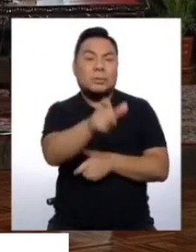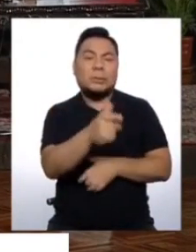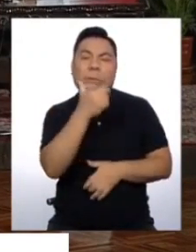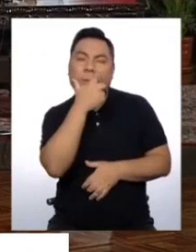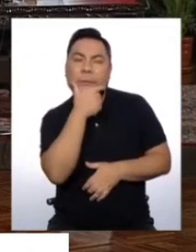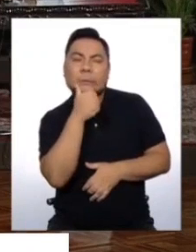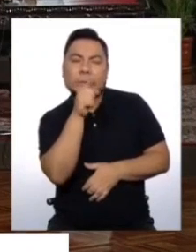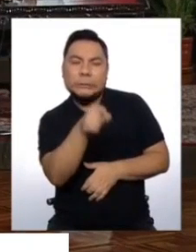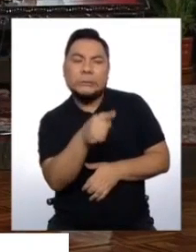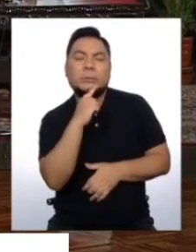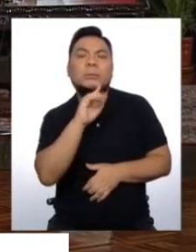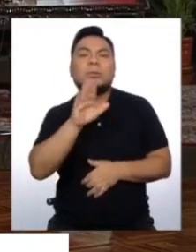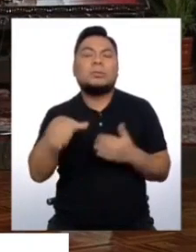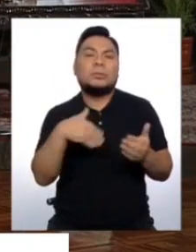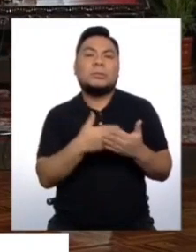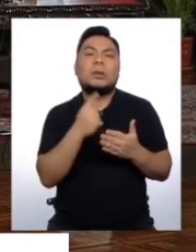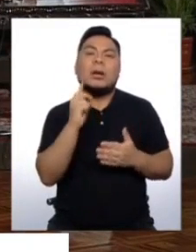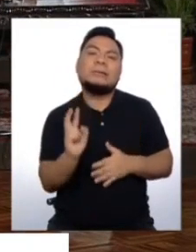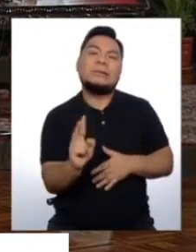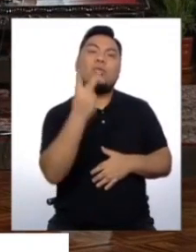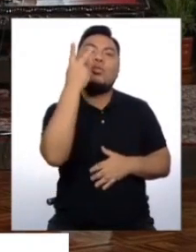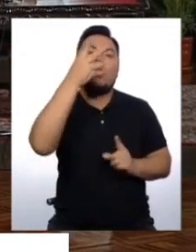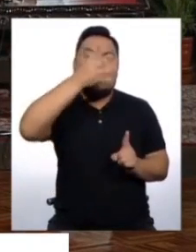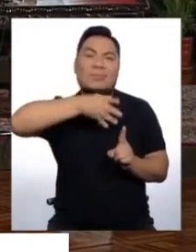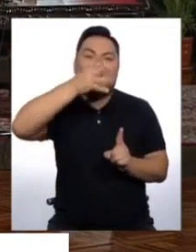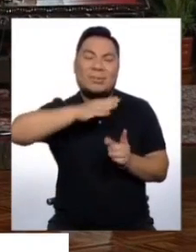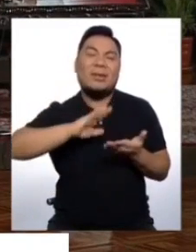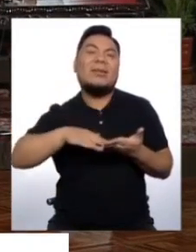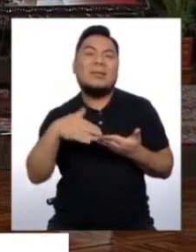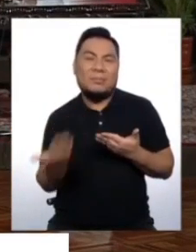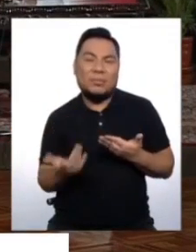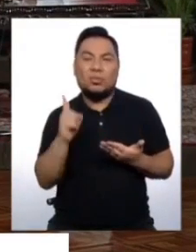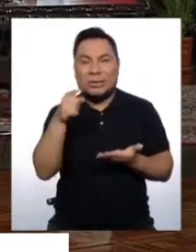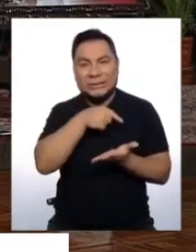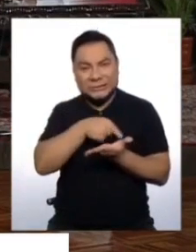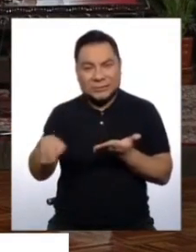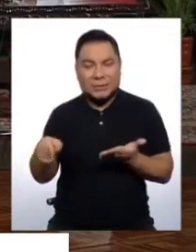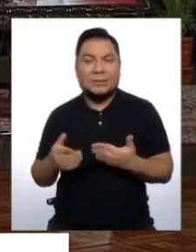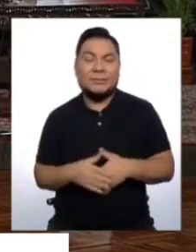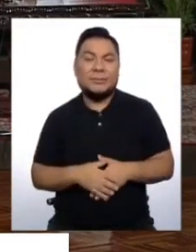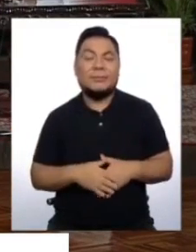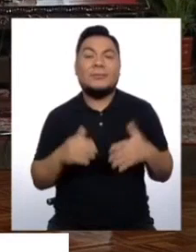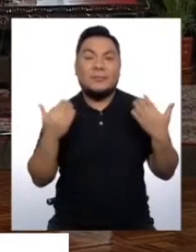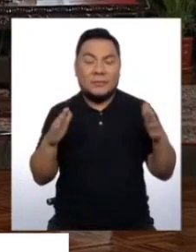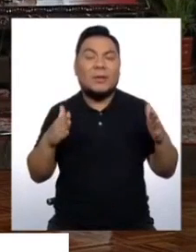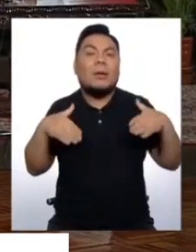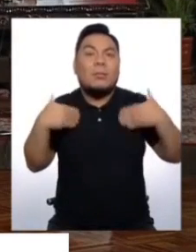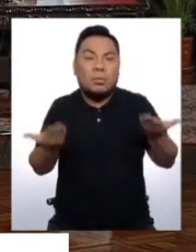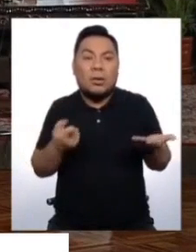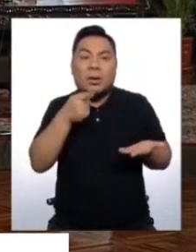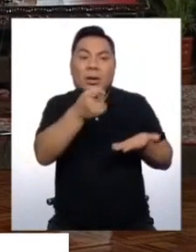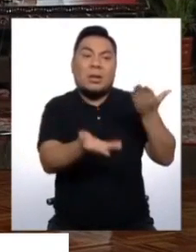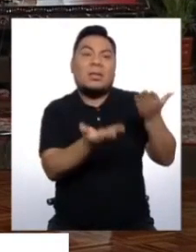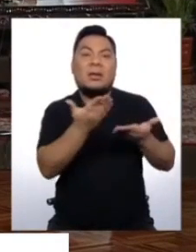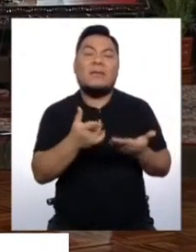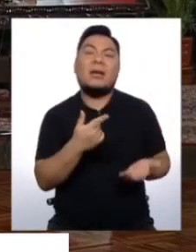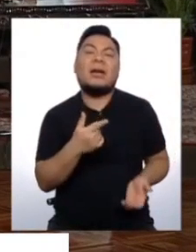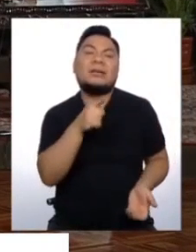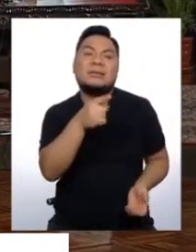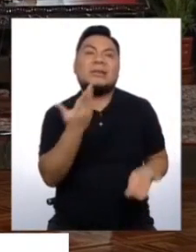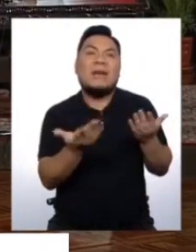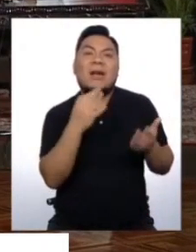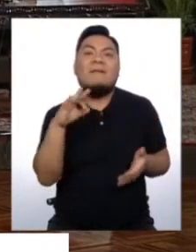sospechosos que pasa por tomar una segunda prueba después del lapso de una semana, ya que se podría tratar de un falso